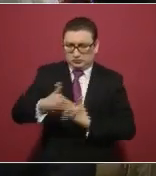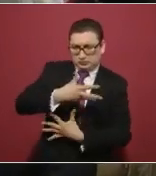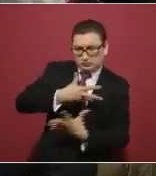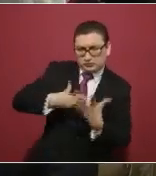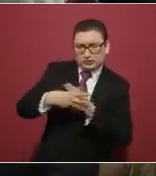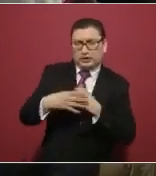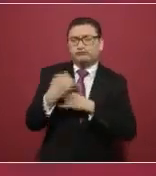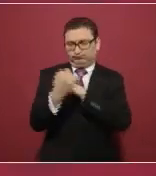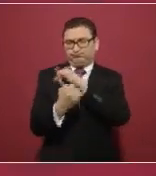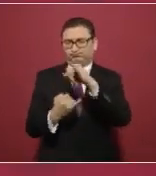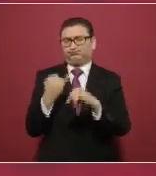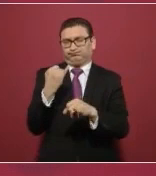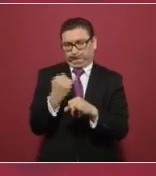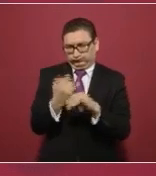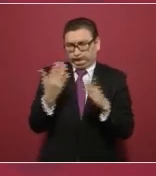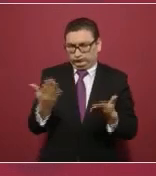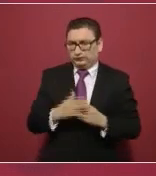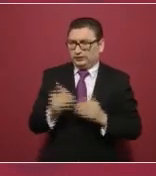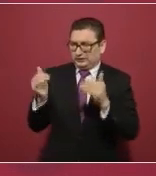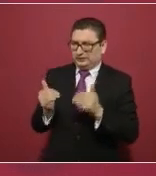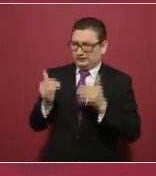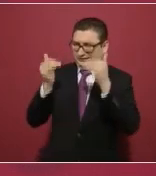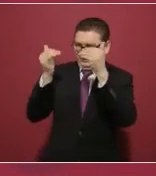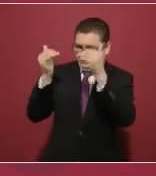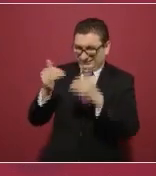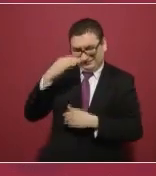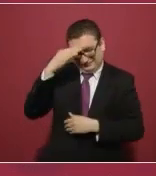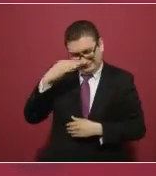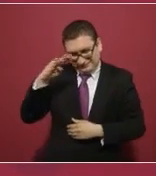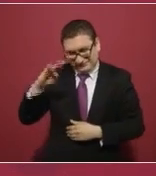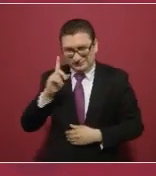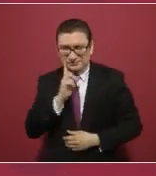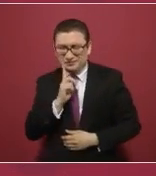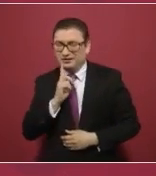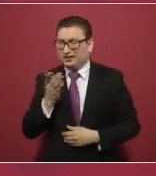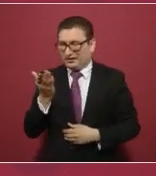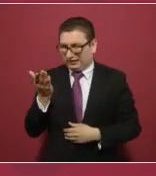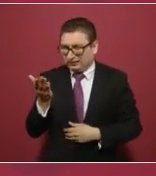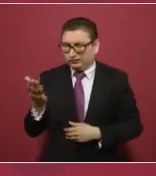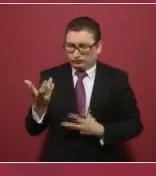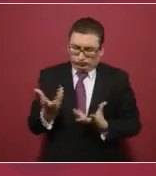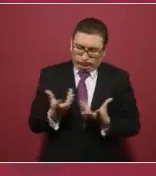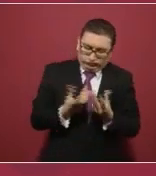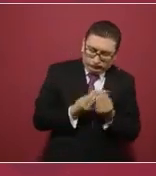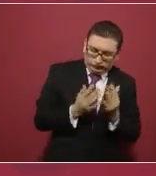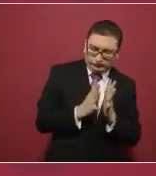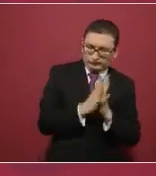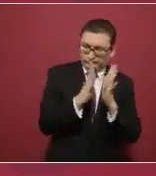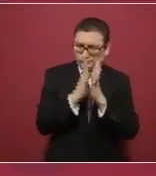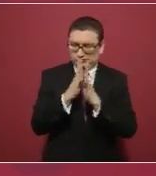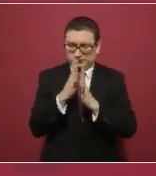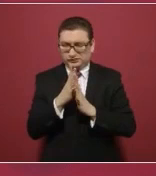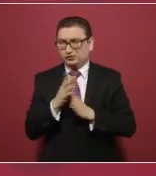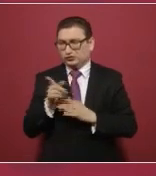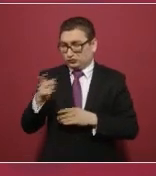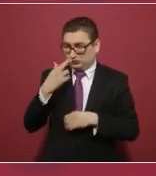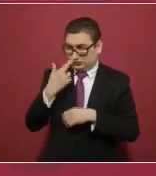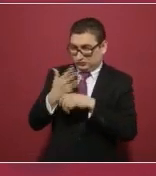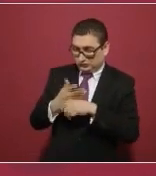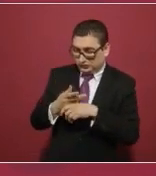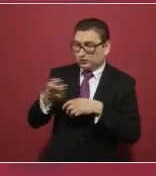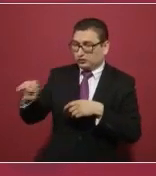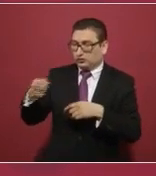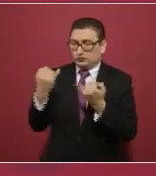Mucho esperamos, señora alta comisionada, de la colaboración que usted y el organismo a su cargo